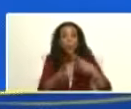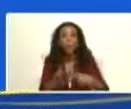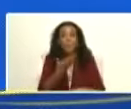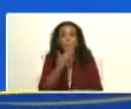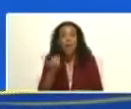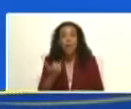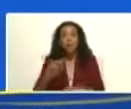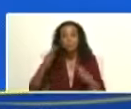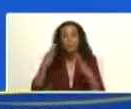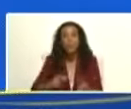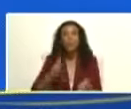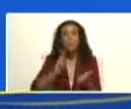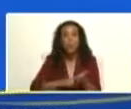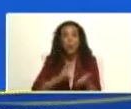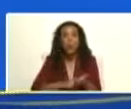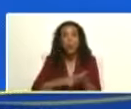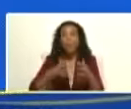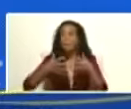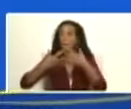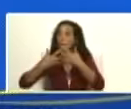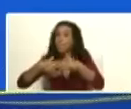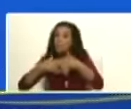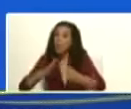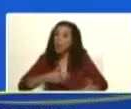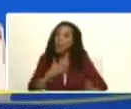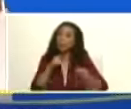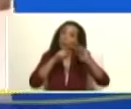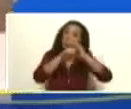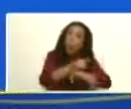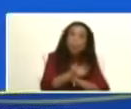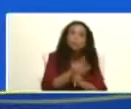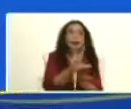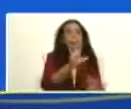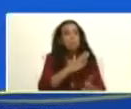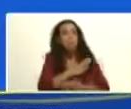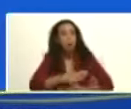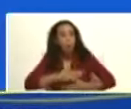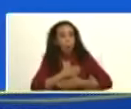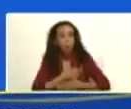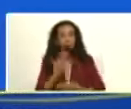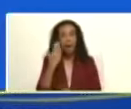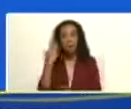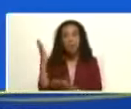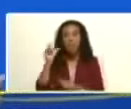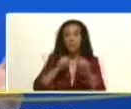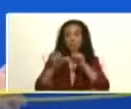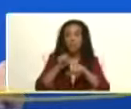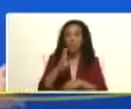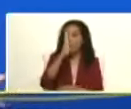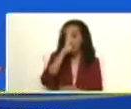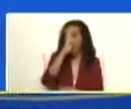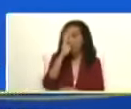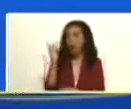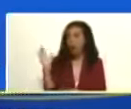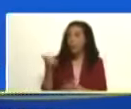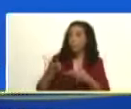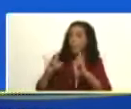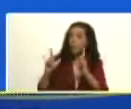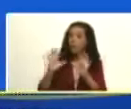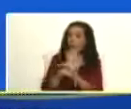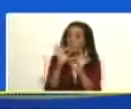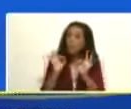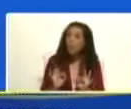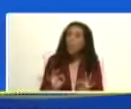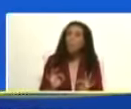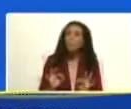de seguro, cosa que permite una articulación entre ambos sectores. Aquí está el presidente de la Asociación Bancaria y va a permitir una